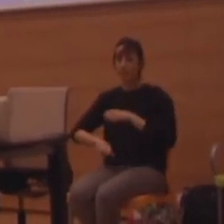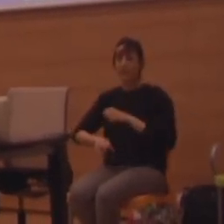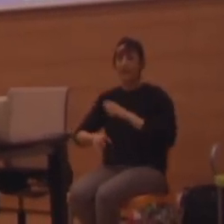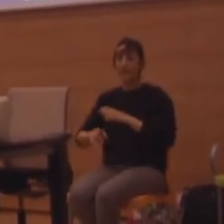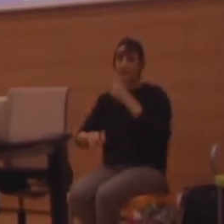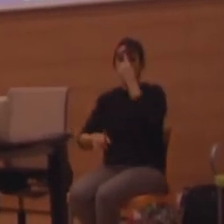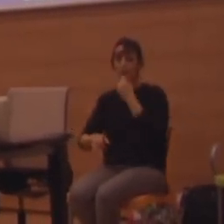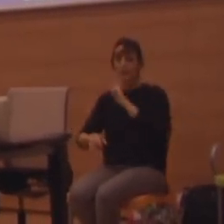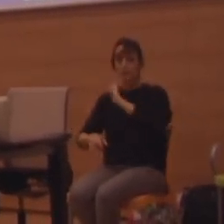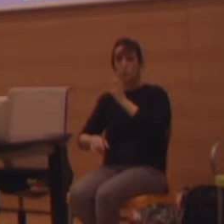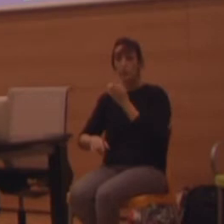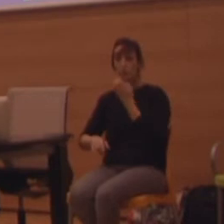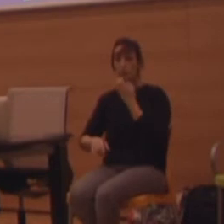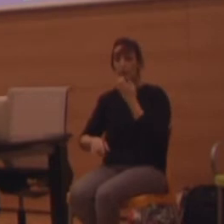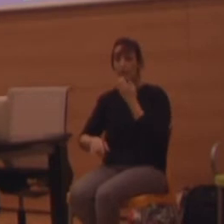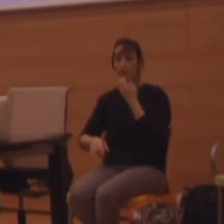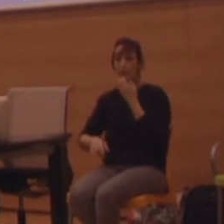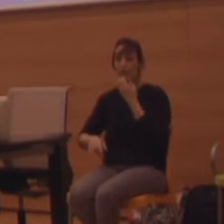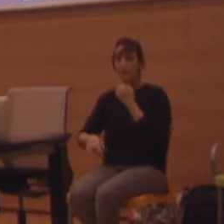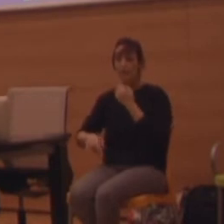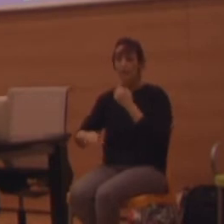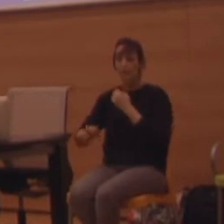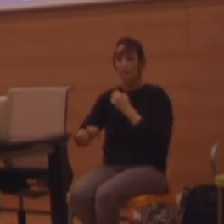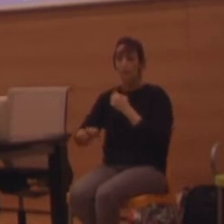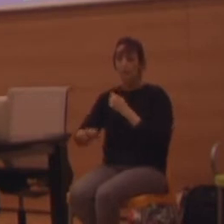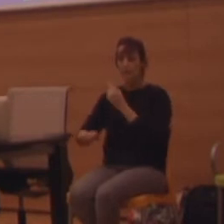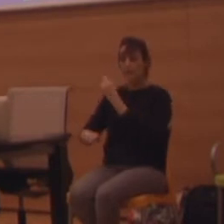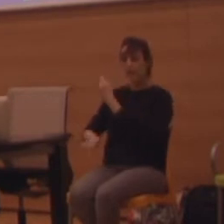supracondilias, como se ve en la... Es que no veo dónde está el puntero aquí.